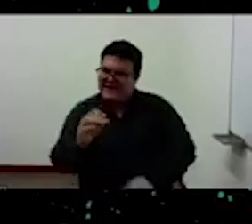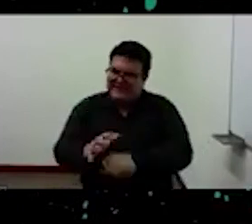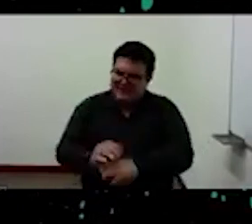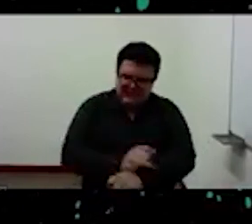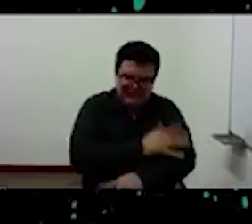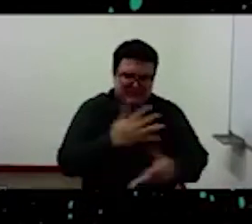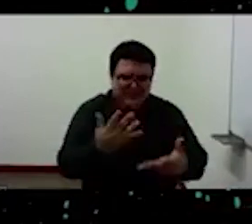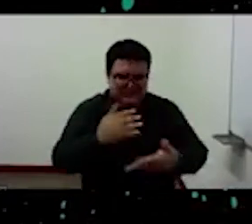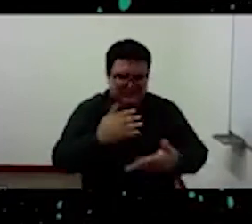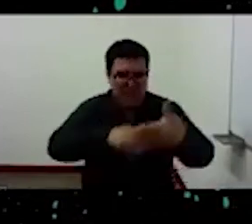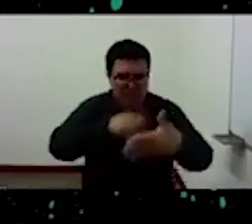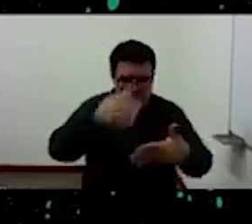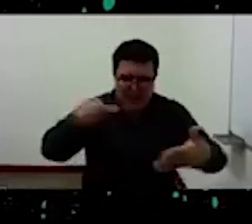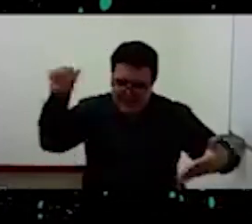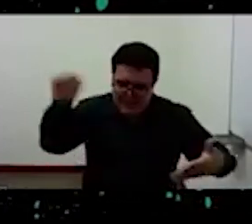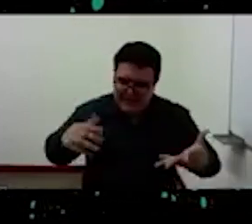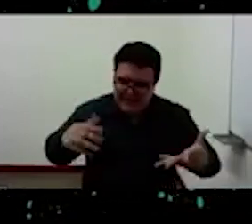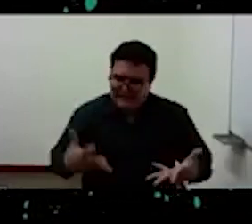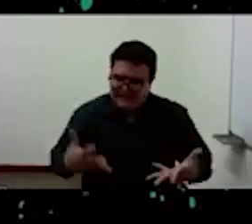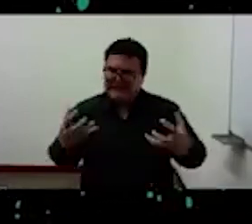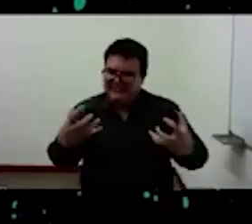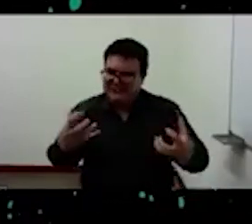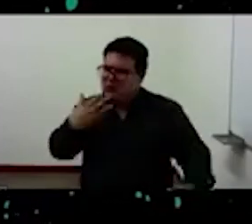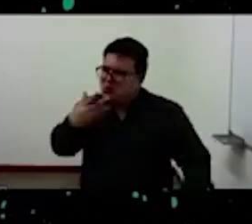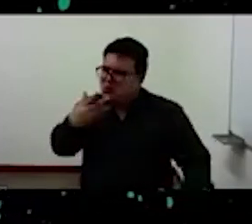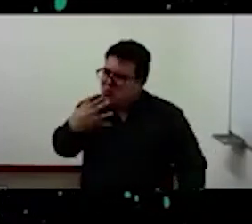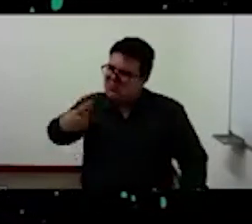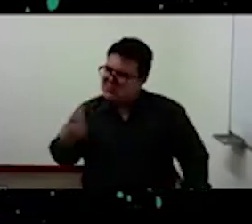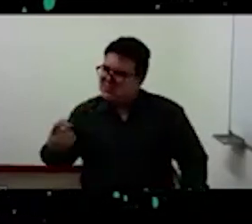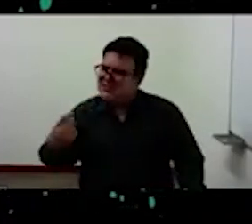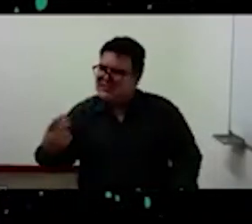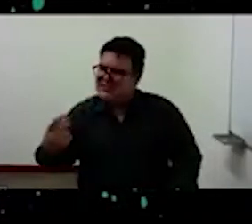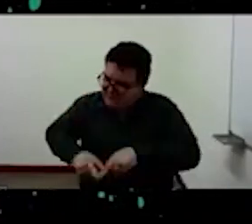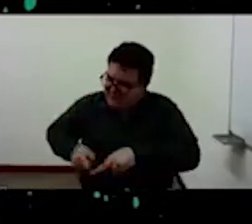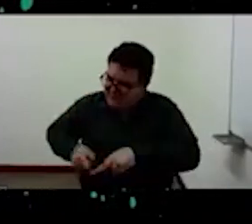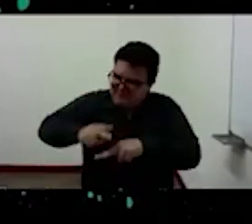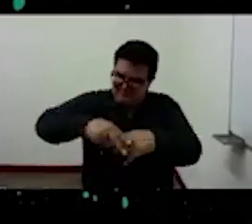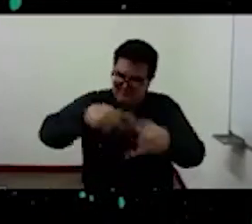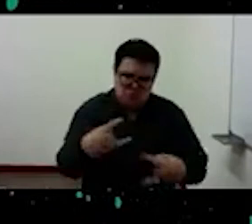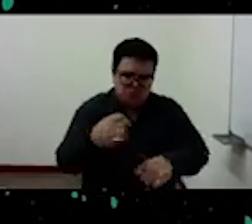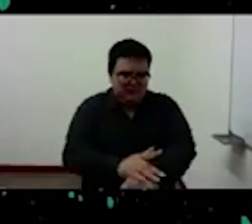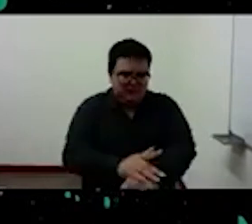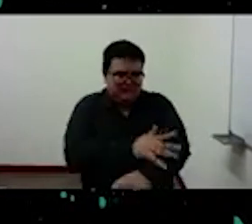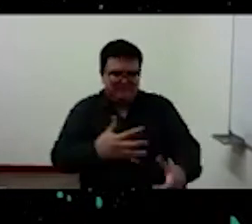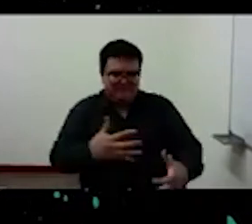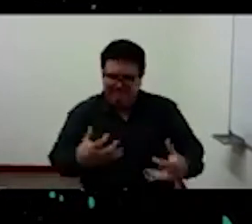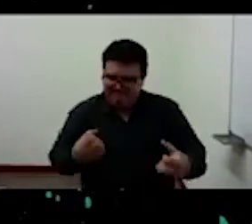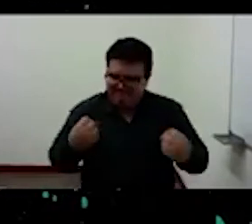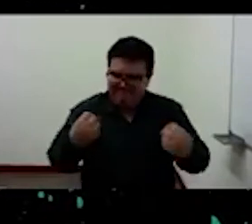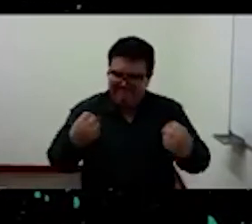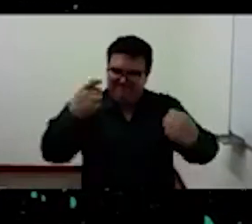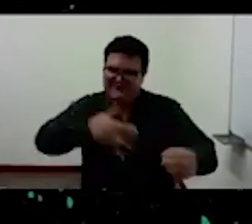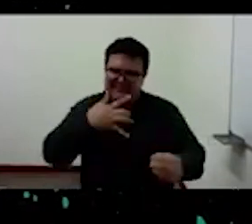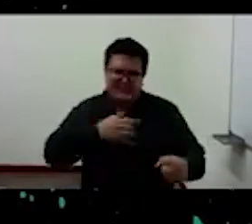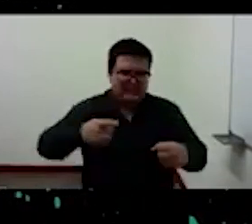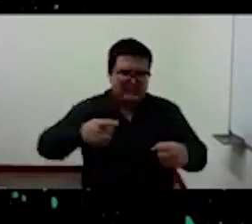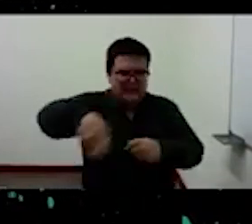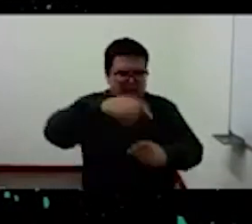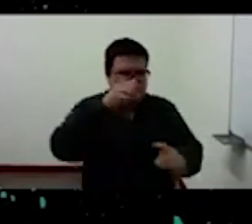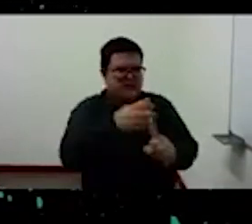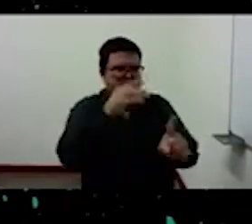sus mejores cuadros al pretender hacer más intenso, más sensible, el intempestivo hecho provocado por el